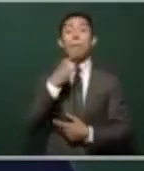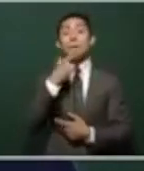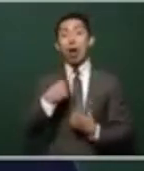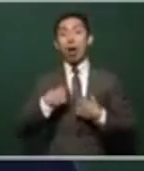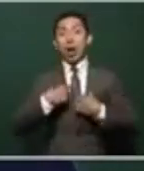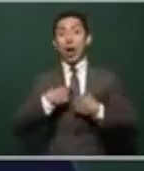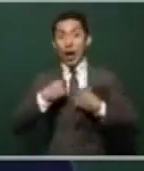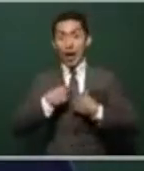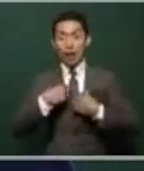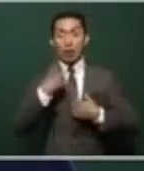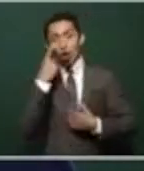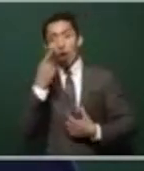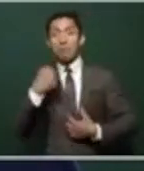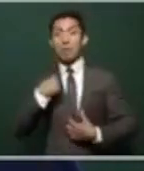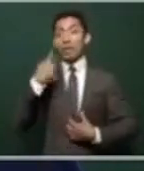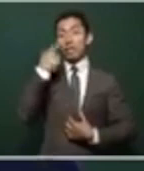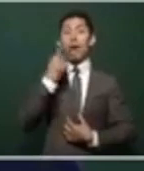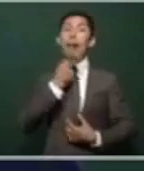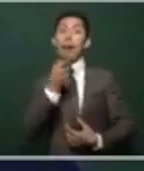doy fechas?